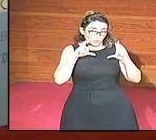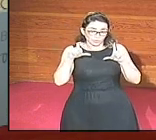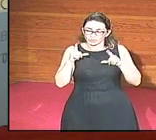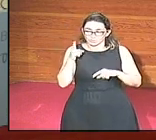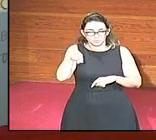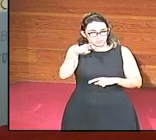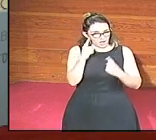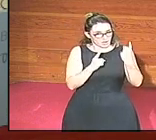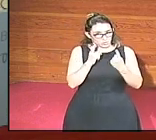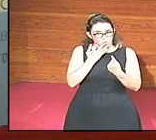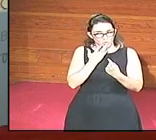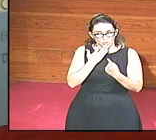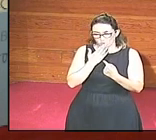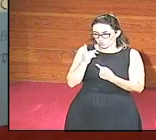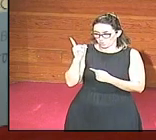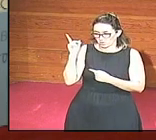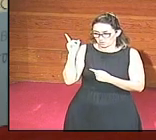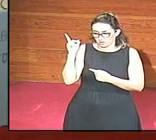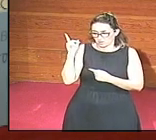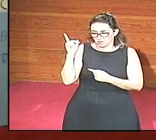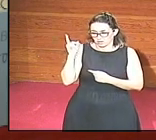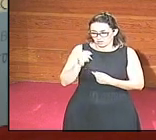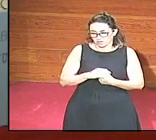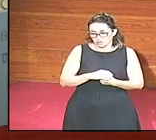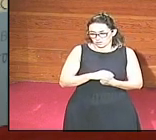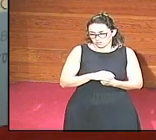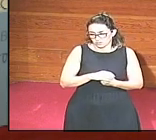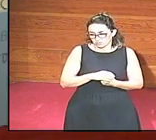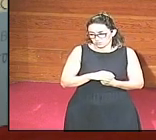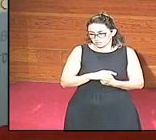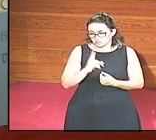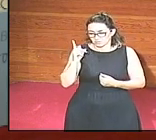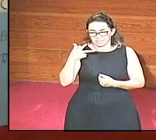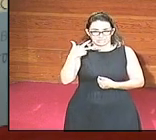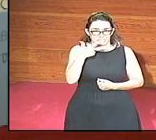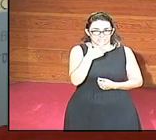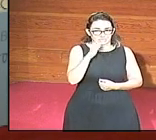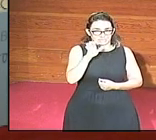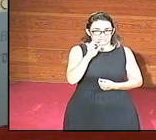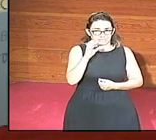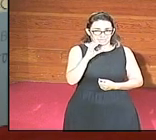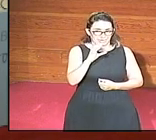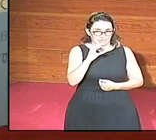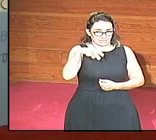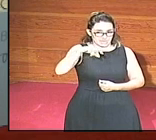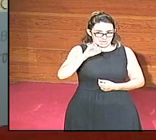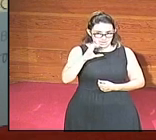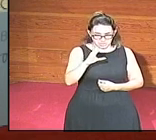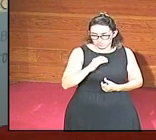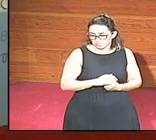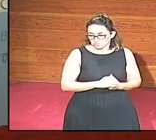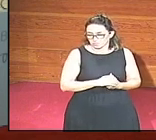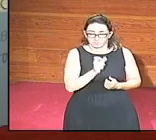reconoce esta traza? Bueno, esto es un chetnik. Los chetniks,